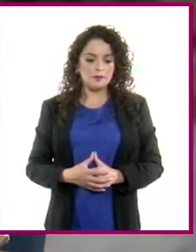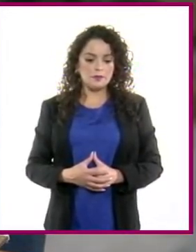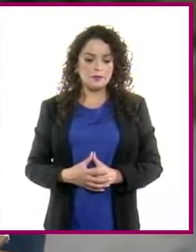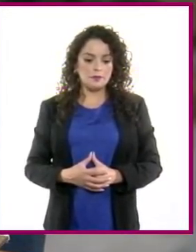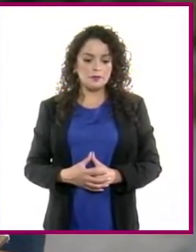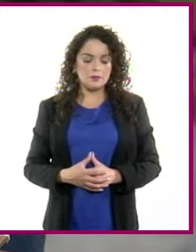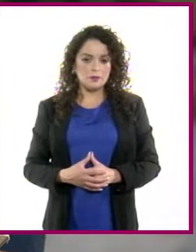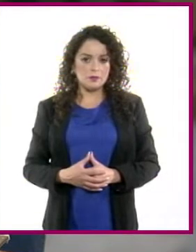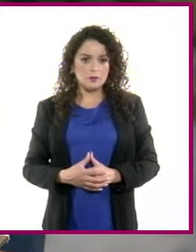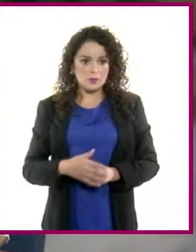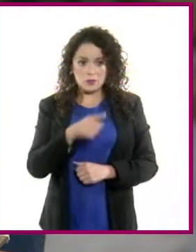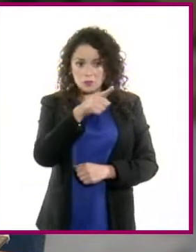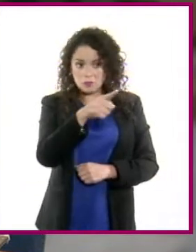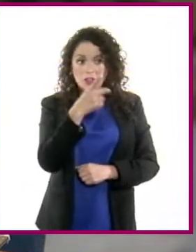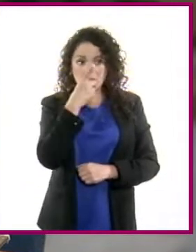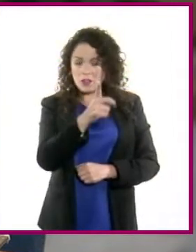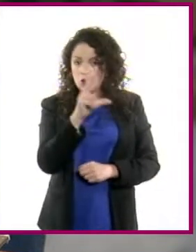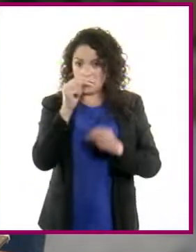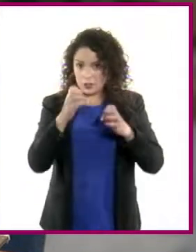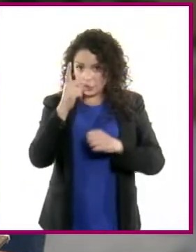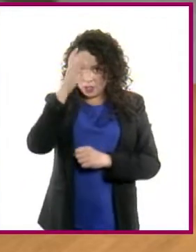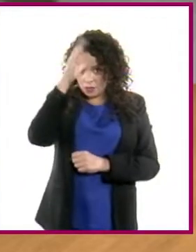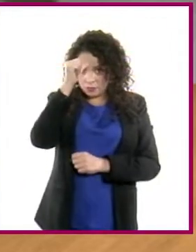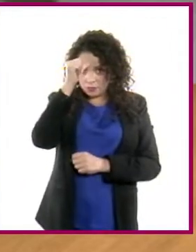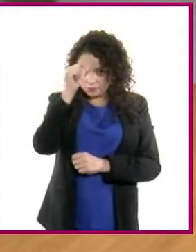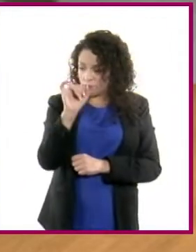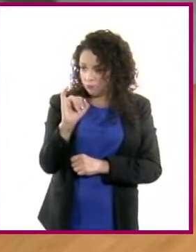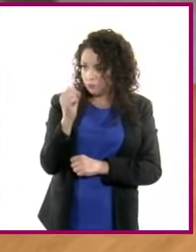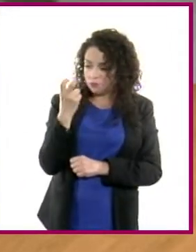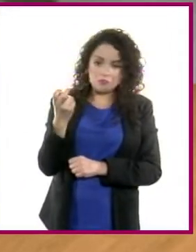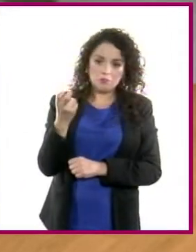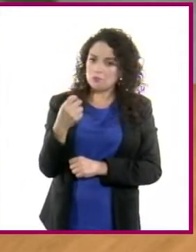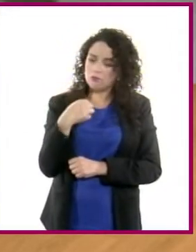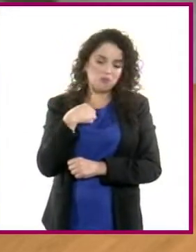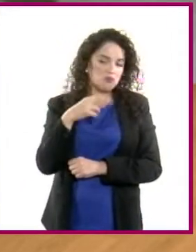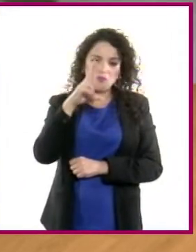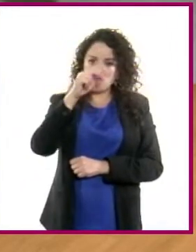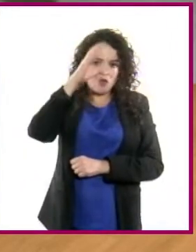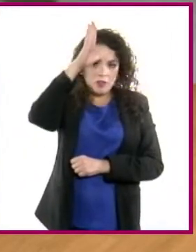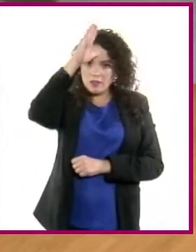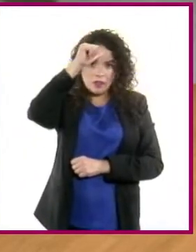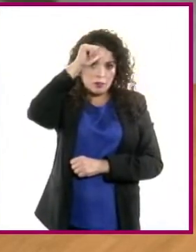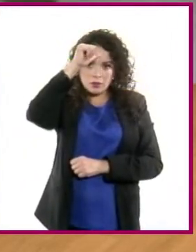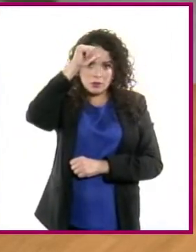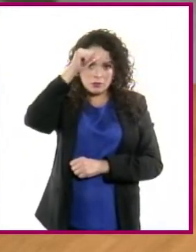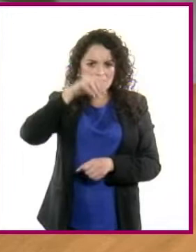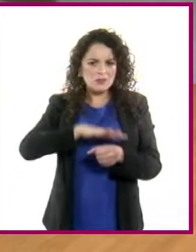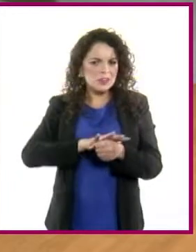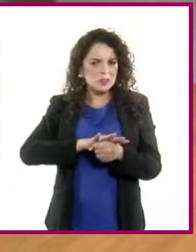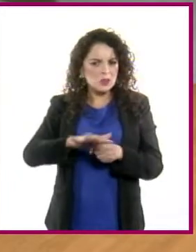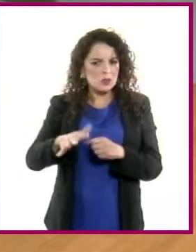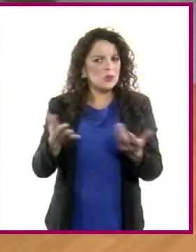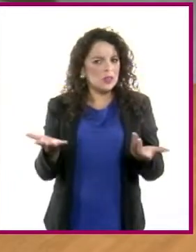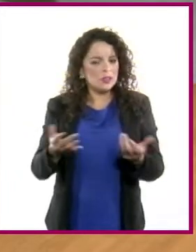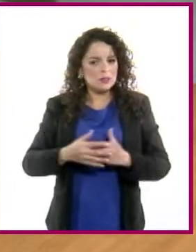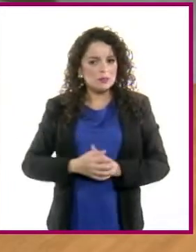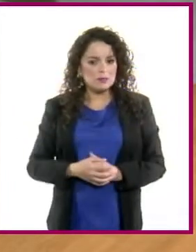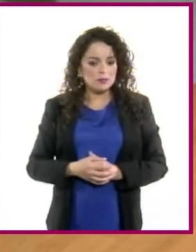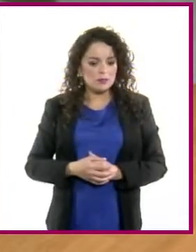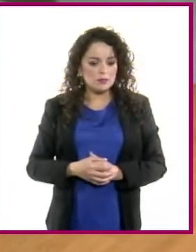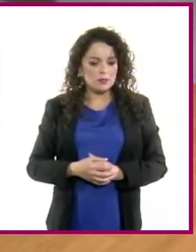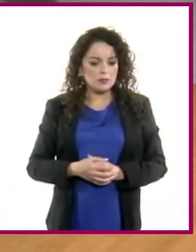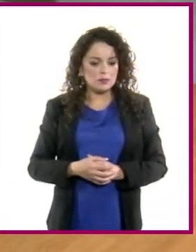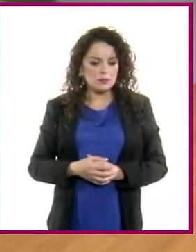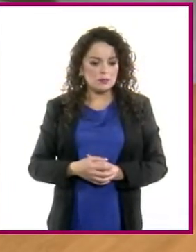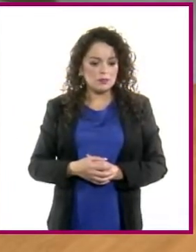Decía que usted no está de acuerdo, entonces. En efecto, no estoy de acuerdo ¿Con qué? con que la violencia